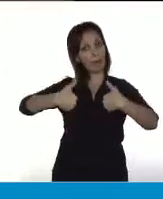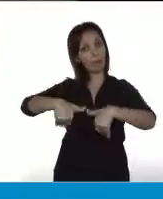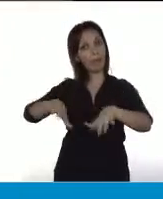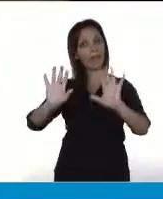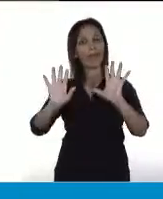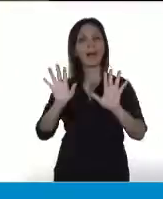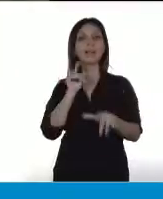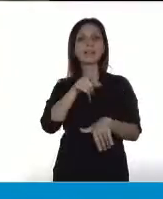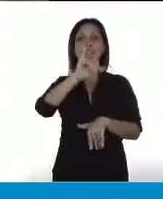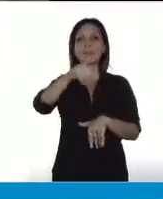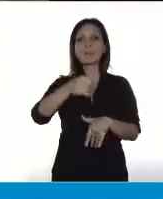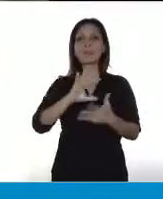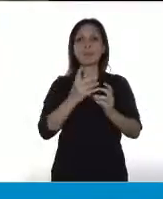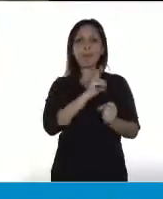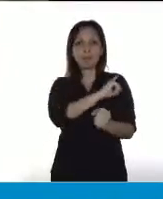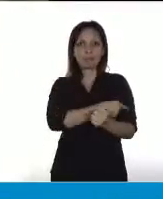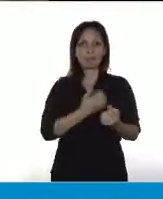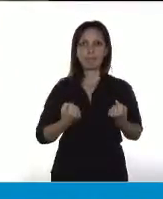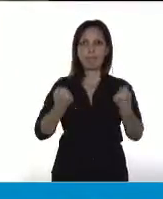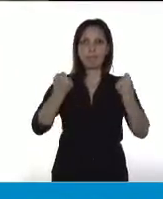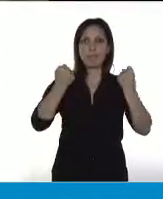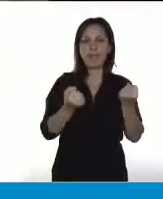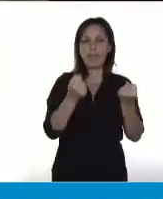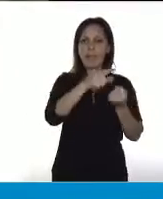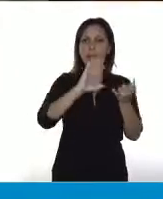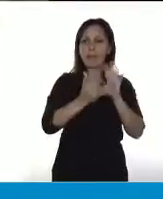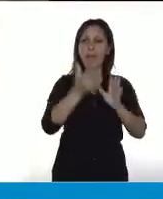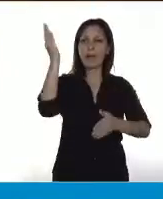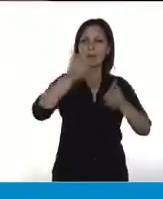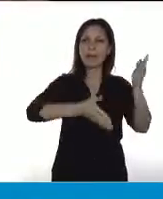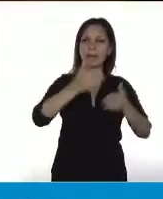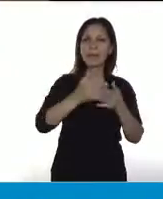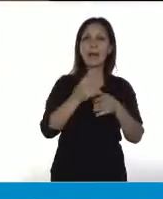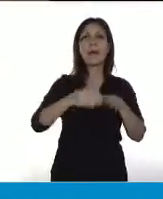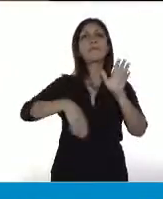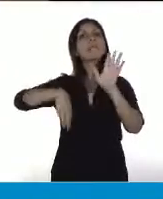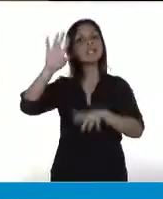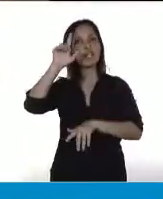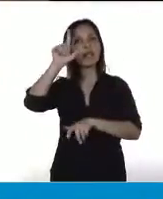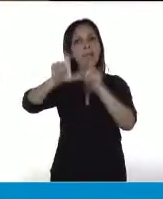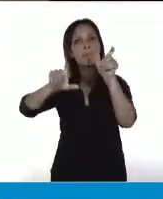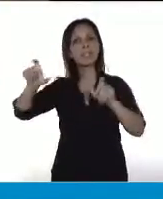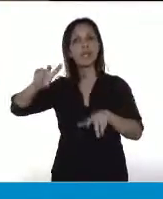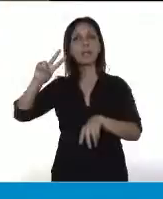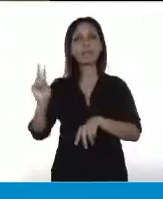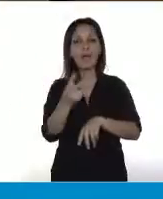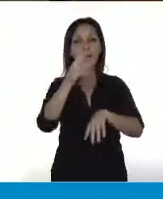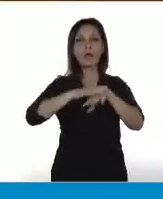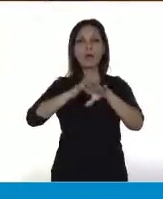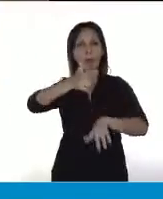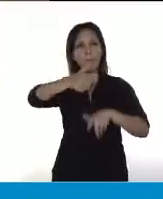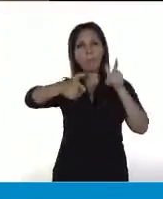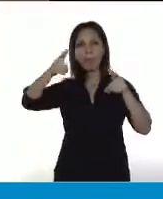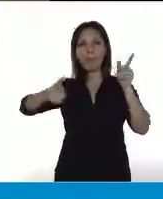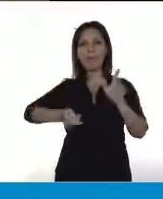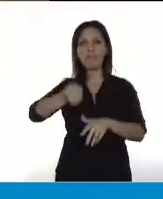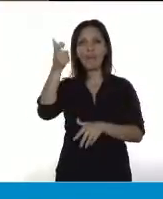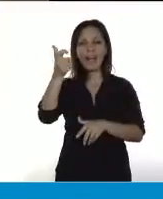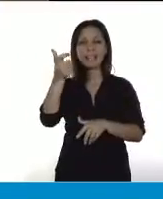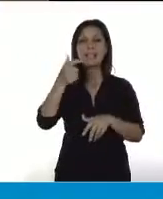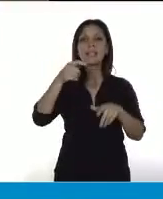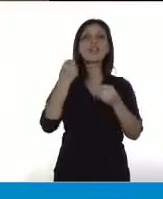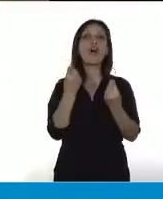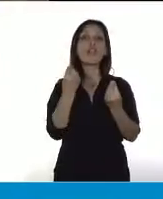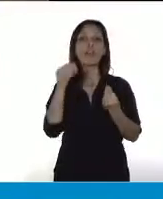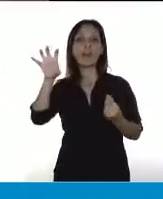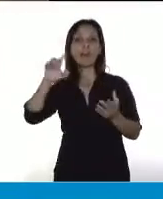peligroso fortalecimiento de las fuerzas represivas. A pesar de que la mayoría de las muertes por gatillo fácil y en las comisarías se concentran aquí, en nuestra